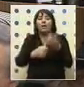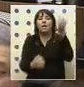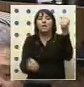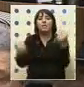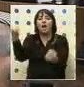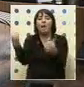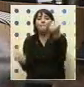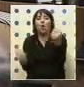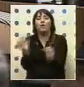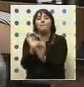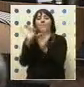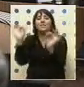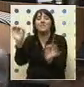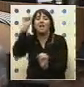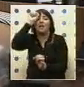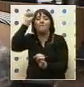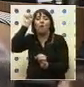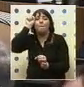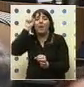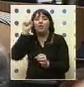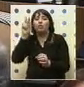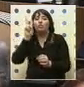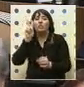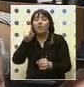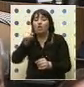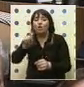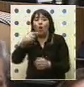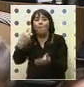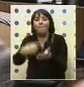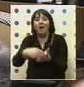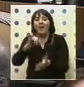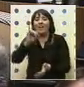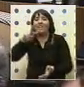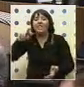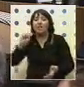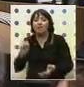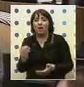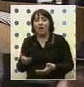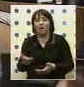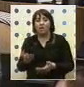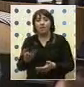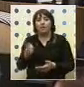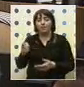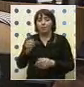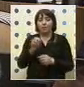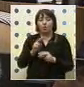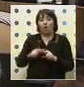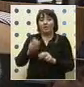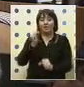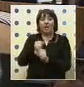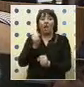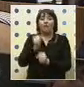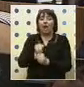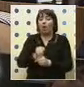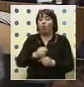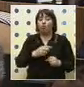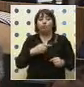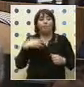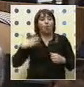especializado. Entendiendo también de que eso realiza un rol fundamental en nuestra sociedad.